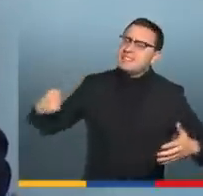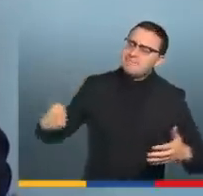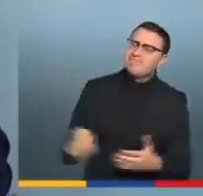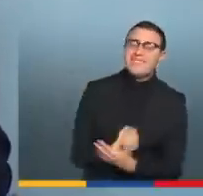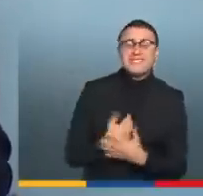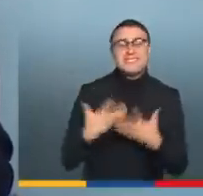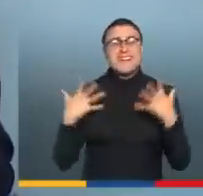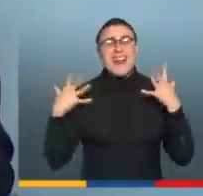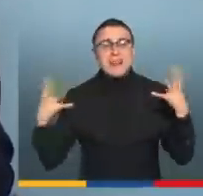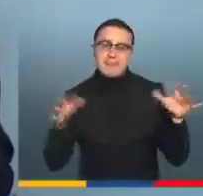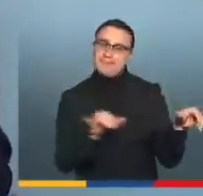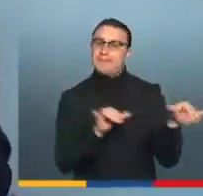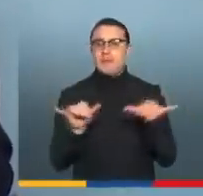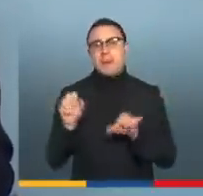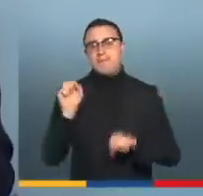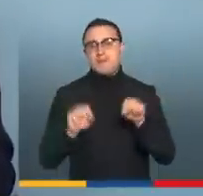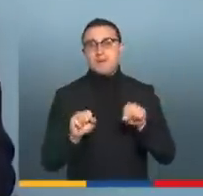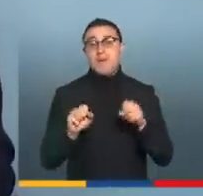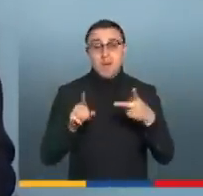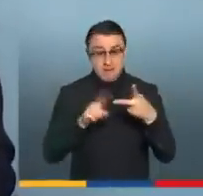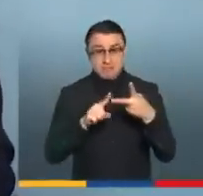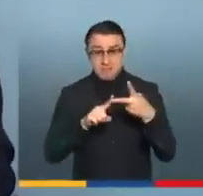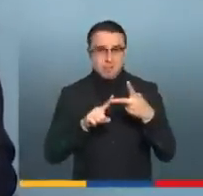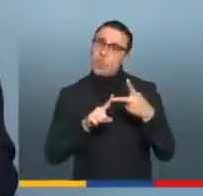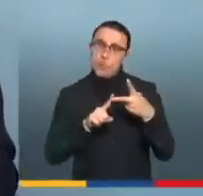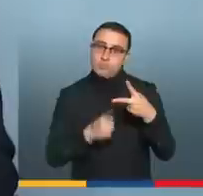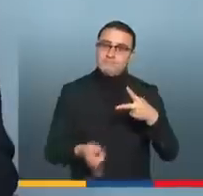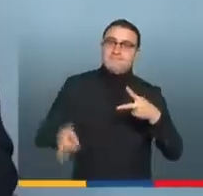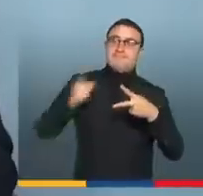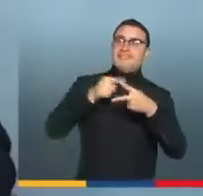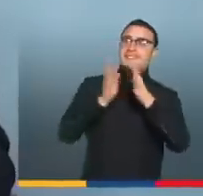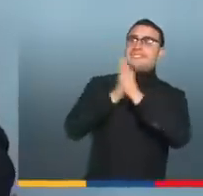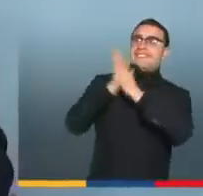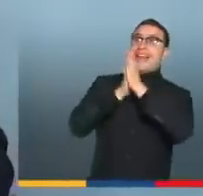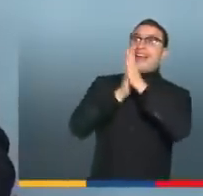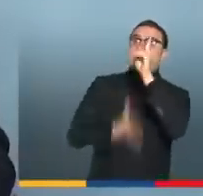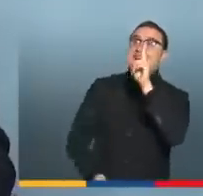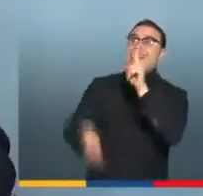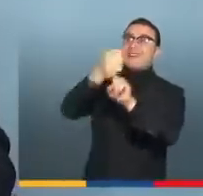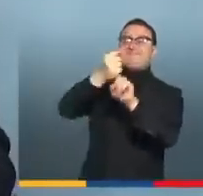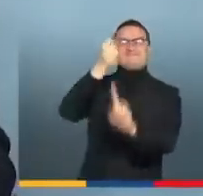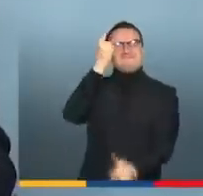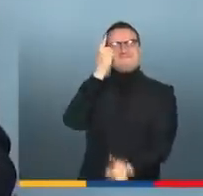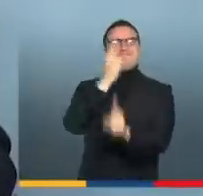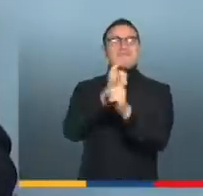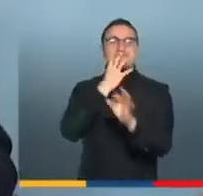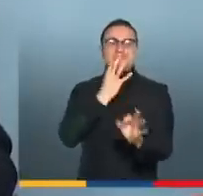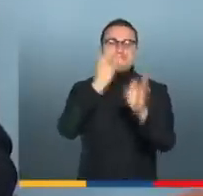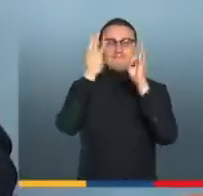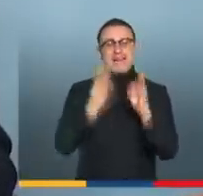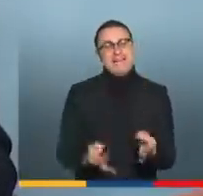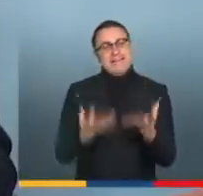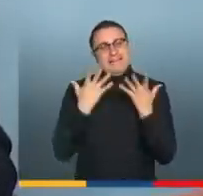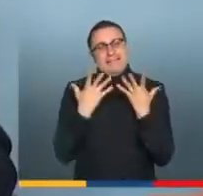espero que no sea lo segundo, que sea lo primero y se vuelva en realidad.